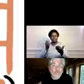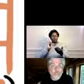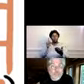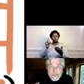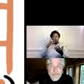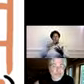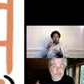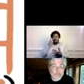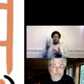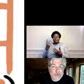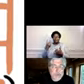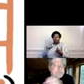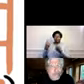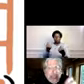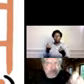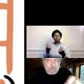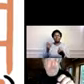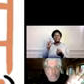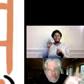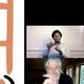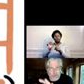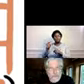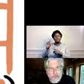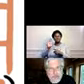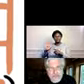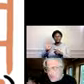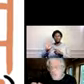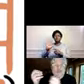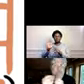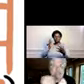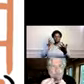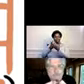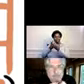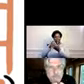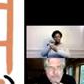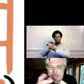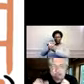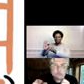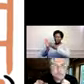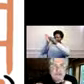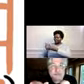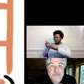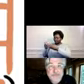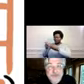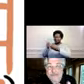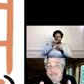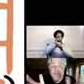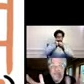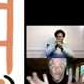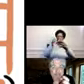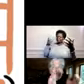o de lo que sus profesionales quieren hacer para las personas a quienes sirven. O sea,